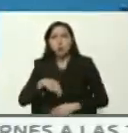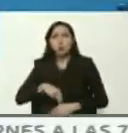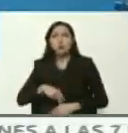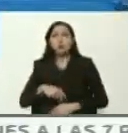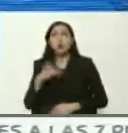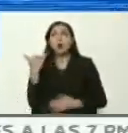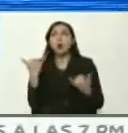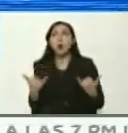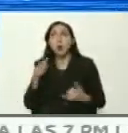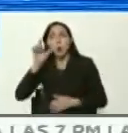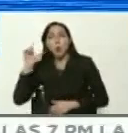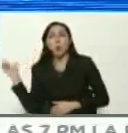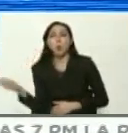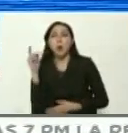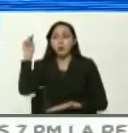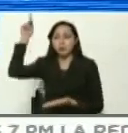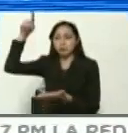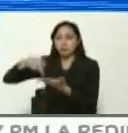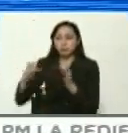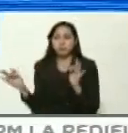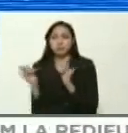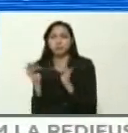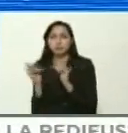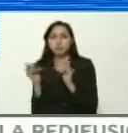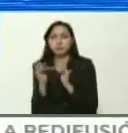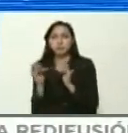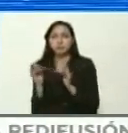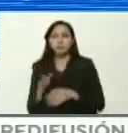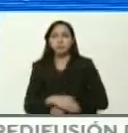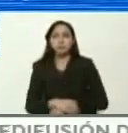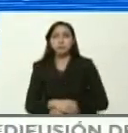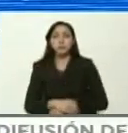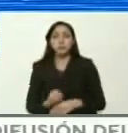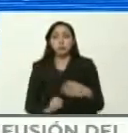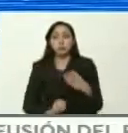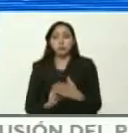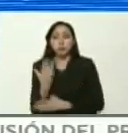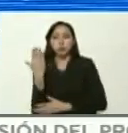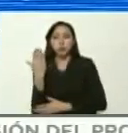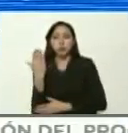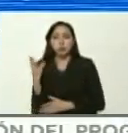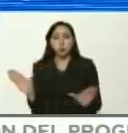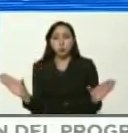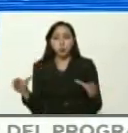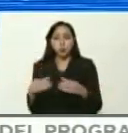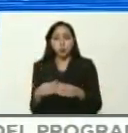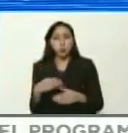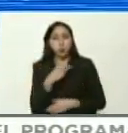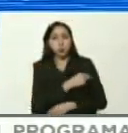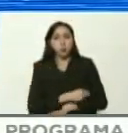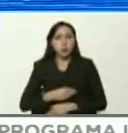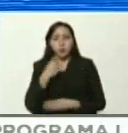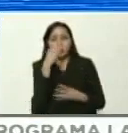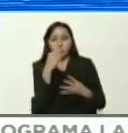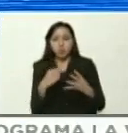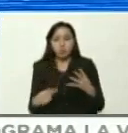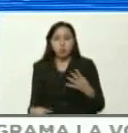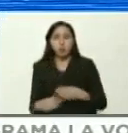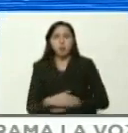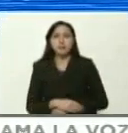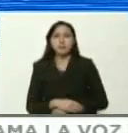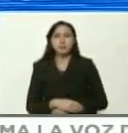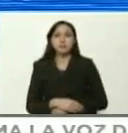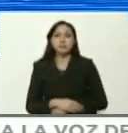estado Guárico, en Chaguaramas. Allá tenemos la inauguración de la base de misiones socialistas